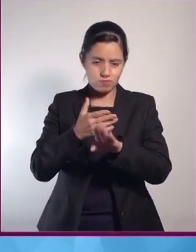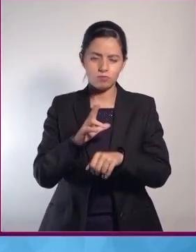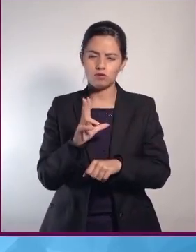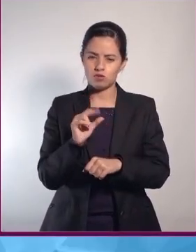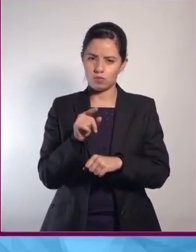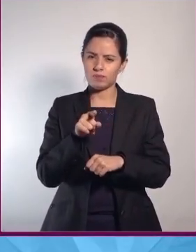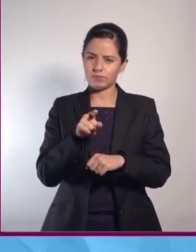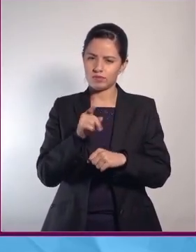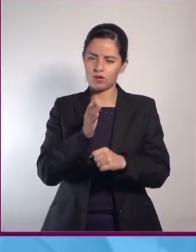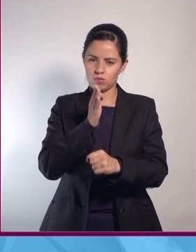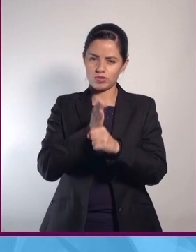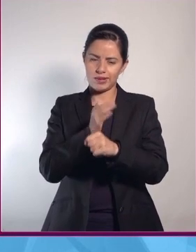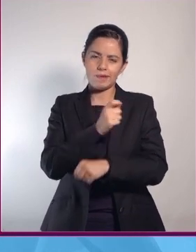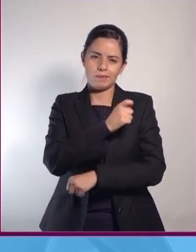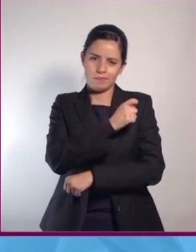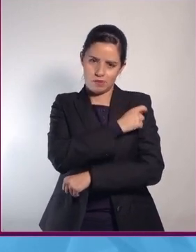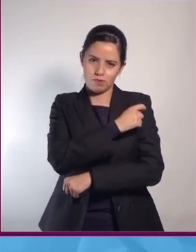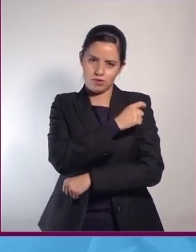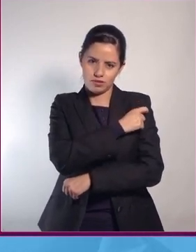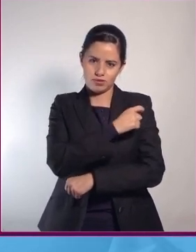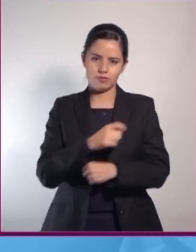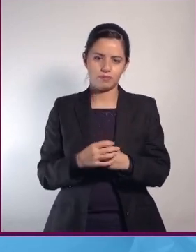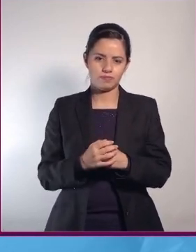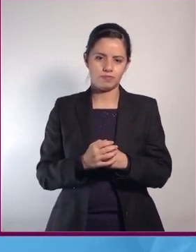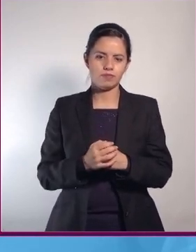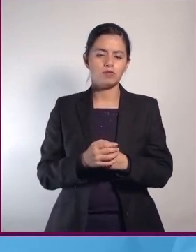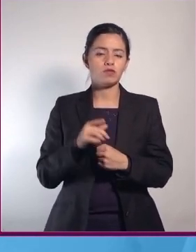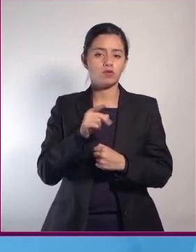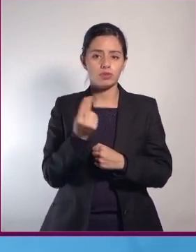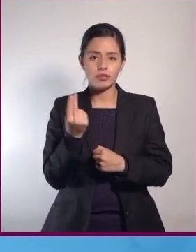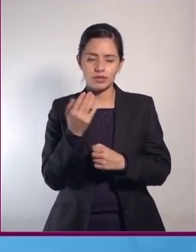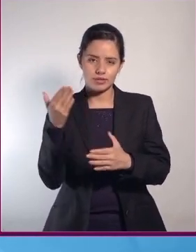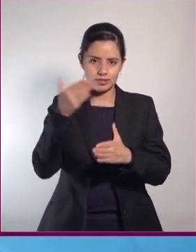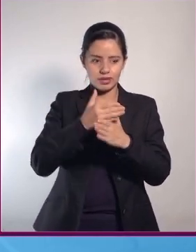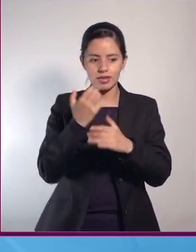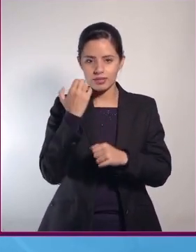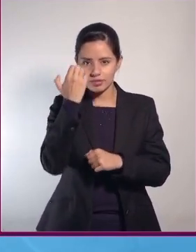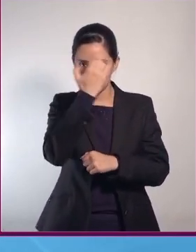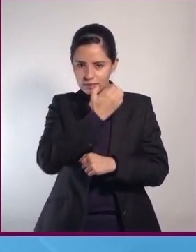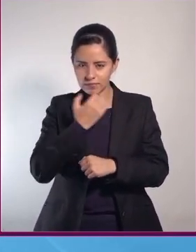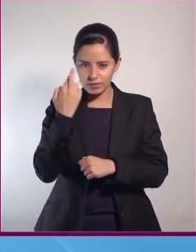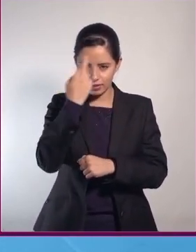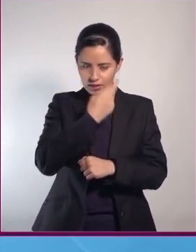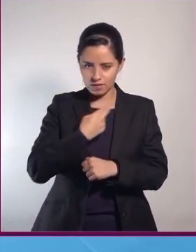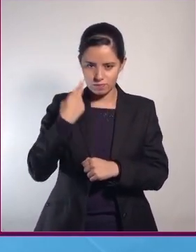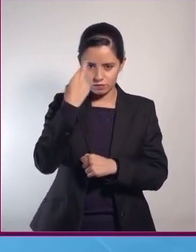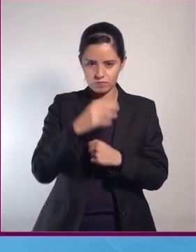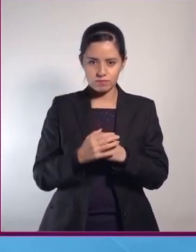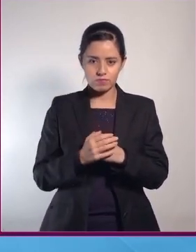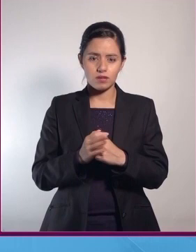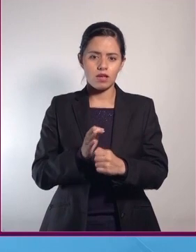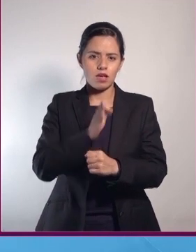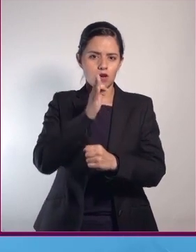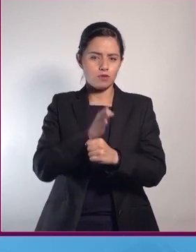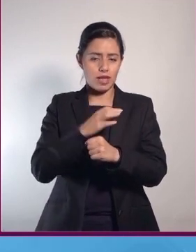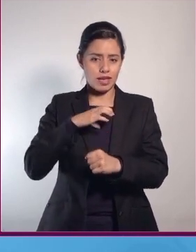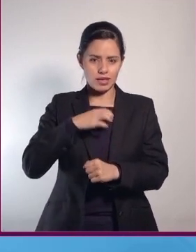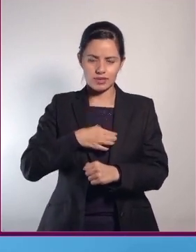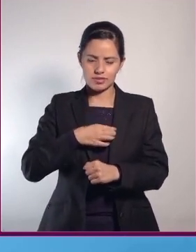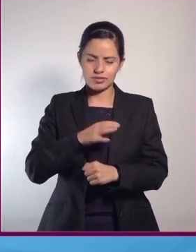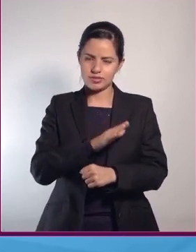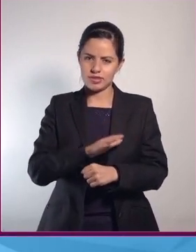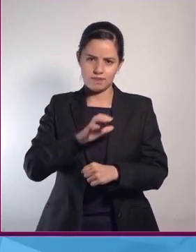Es hora de vacunarte. Es hora de hacerte un chequeo. Es hora de poner fin al